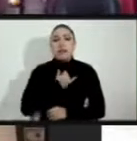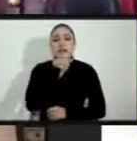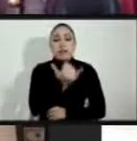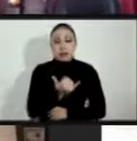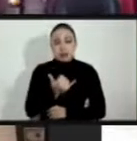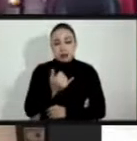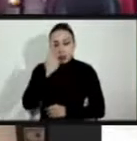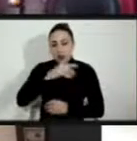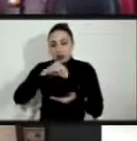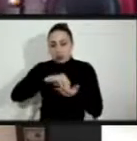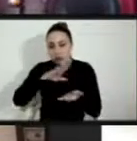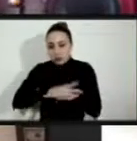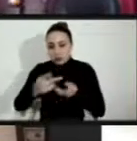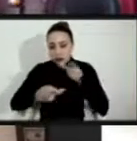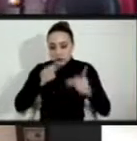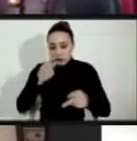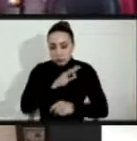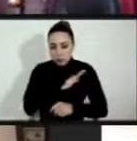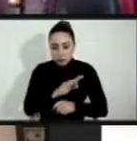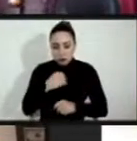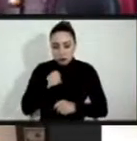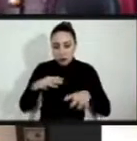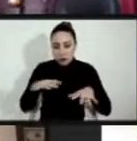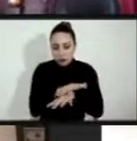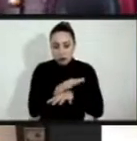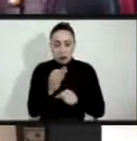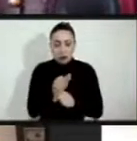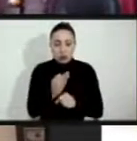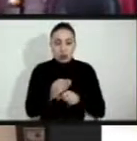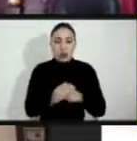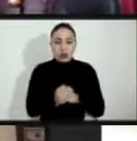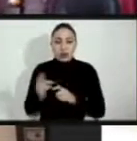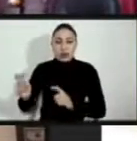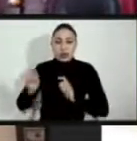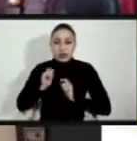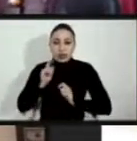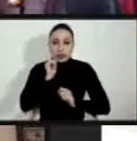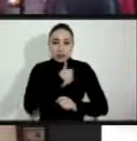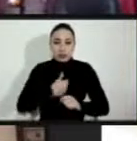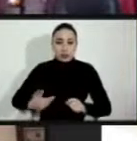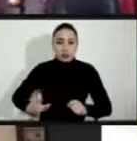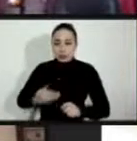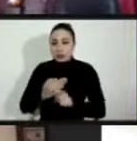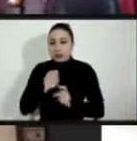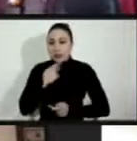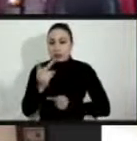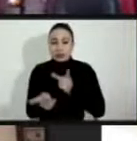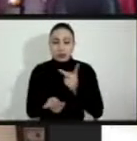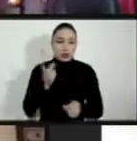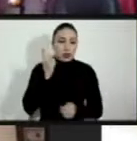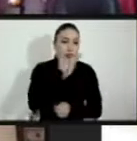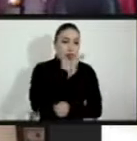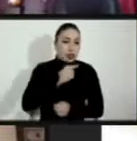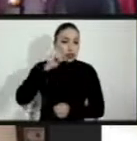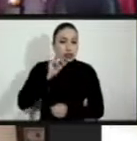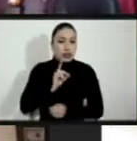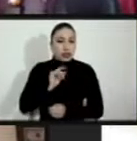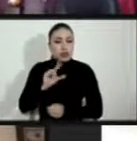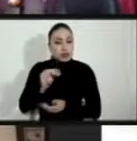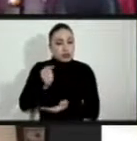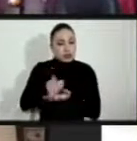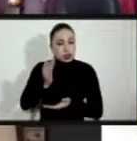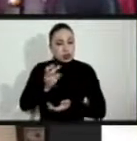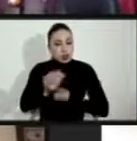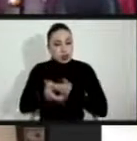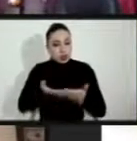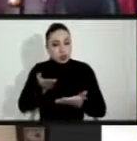versión estenográfica, corregiría. Por instrucciones de la presidencia, se consulta al Pleno si existe alguna diputada o diputado en contra de aprobar la proposición